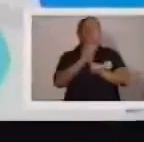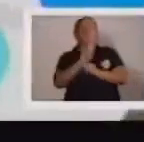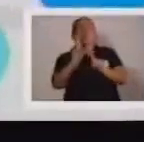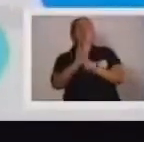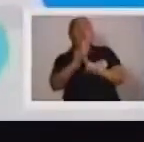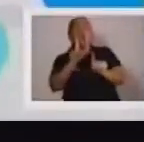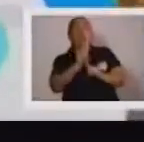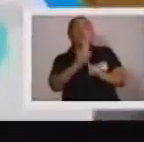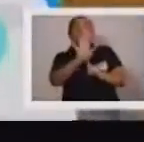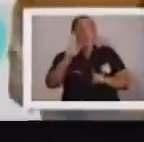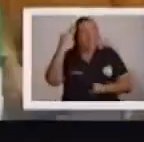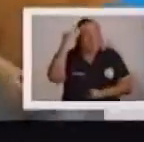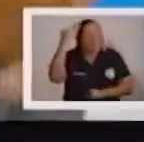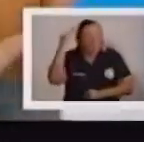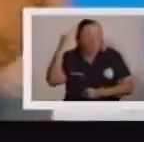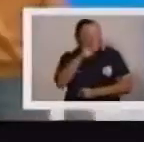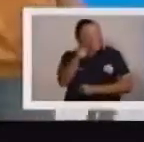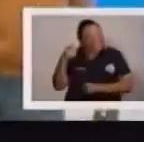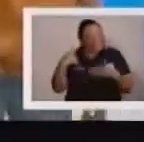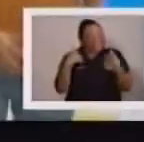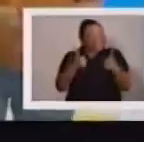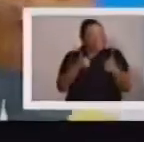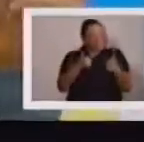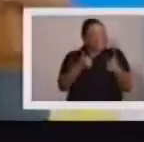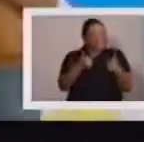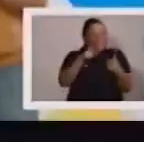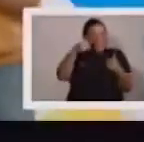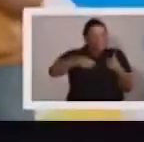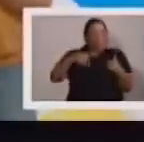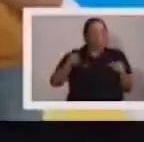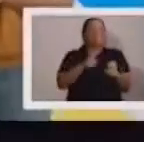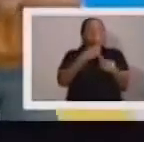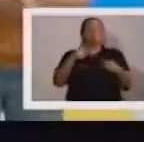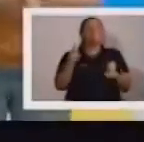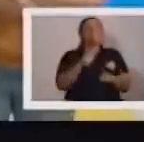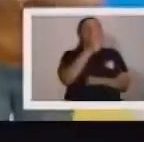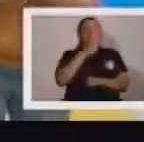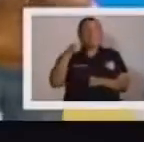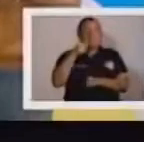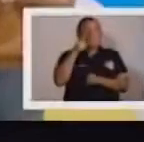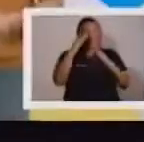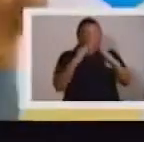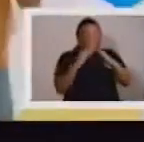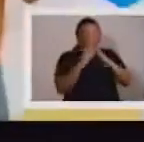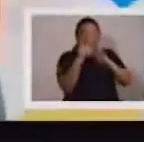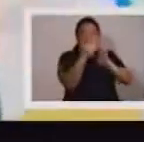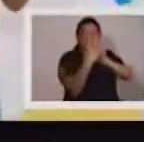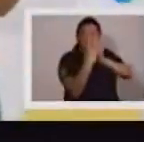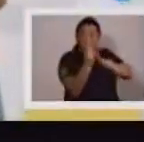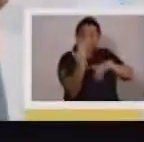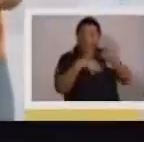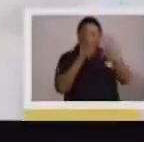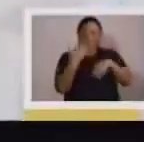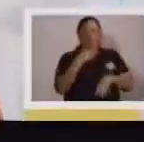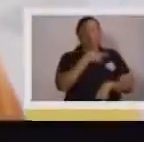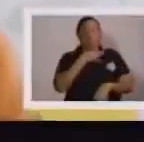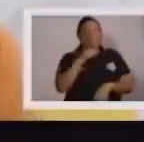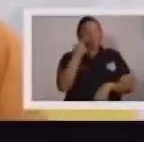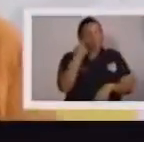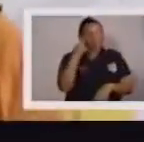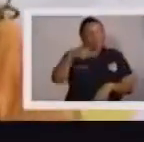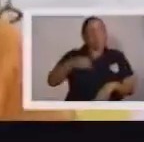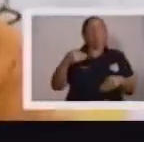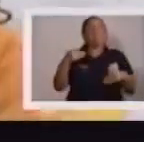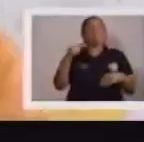también. No, ¿cómo nos vamos a ir? Tenemos Hola, que chicos. cantar. Hola, chicos y chicas, bienvenidos a Cantemos en Casa. Como siempre, es un gusto tenerlos